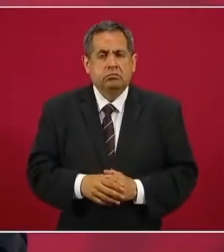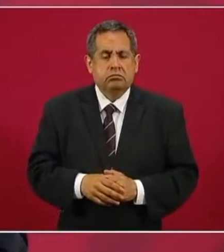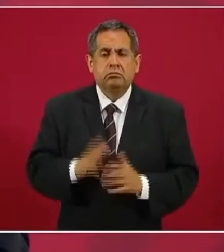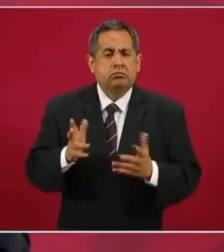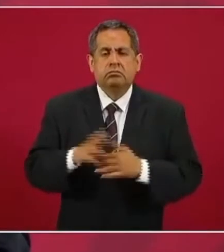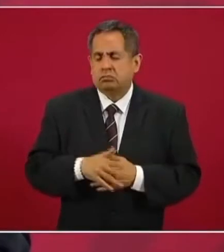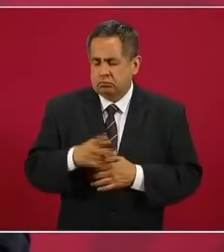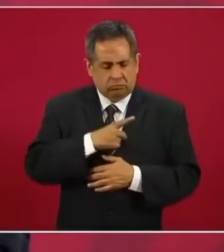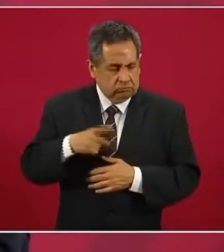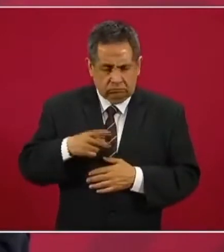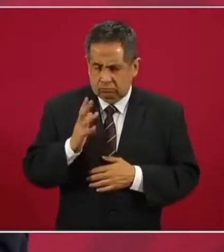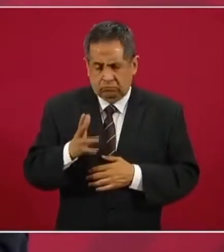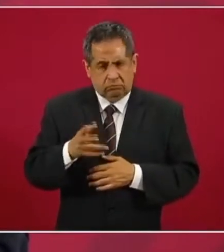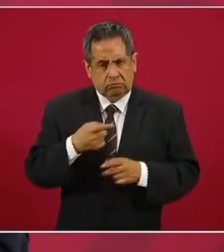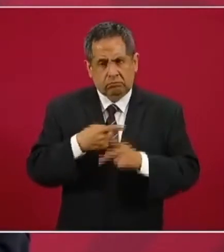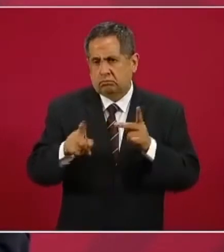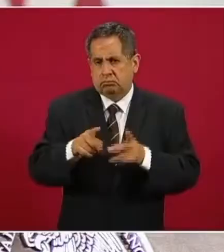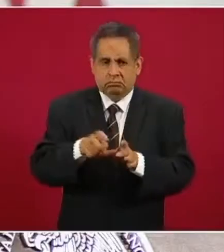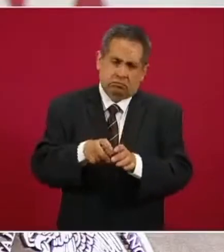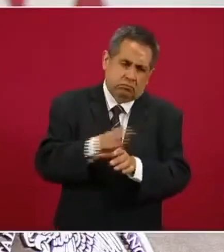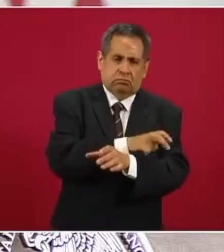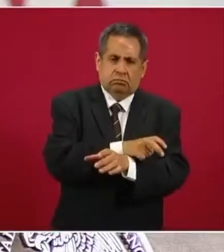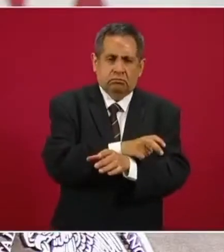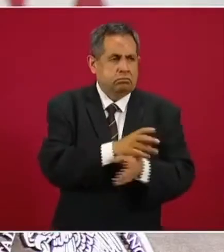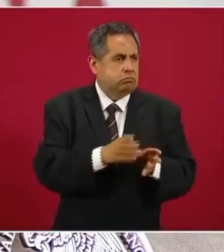Ya tienen que empezar